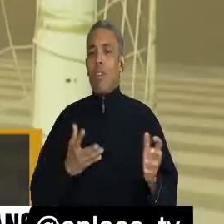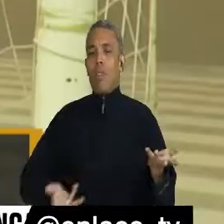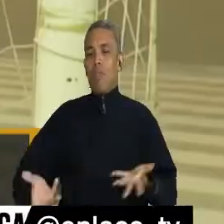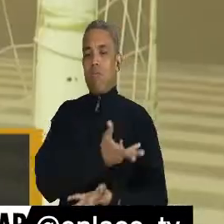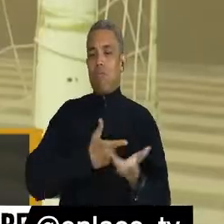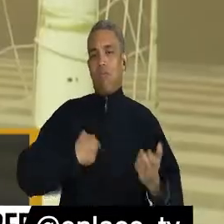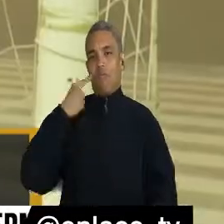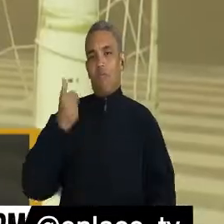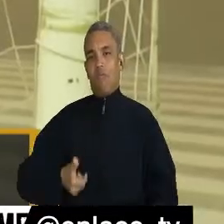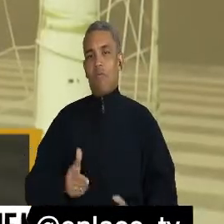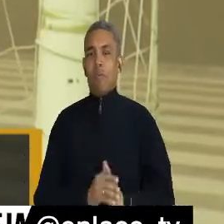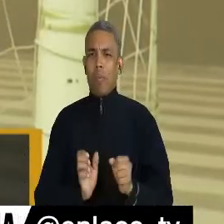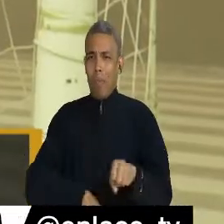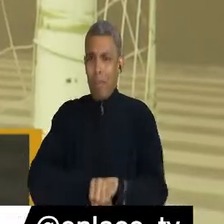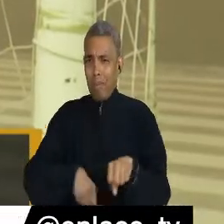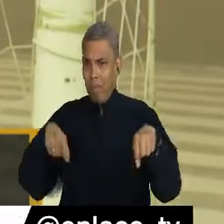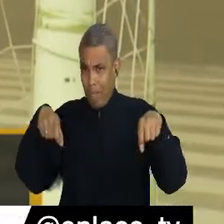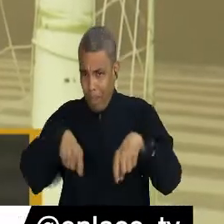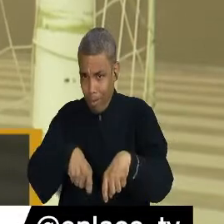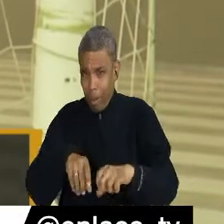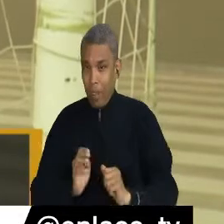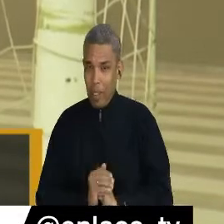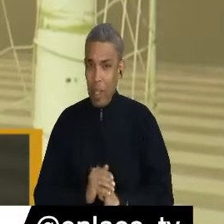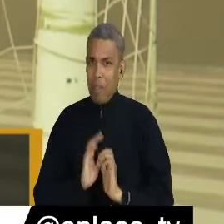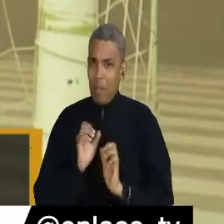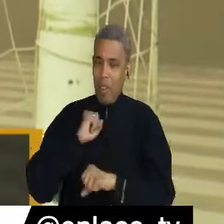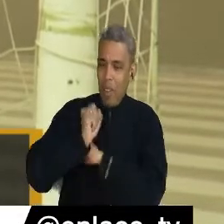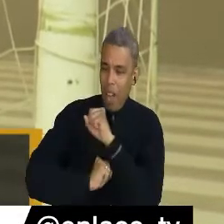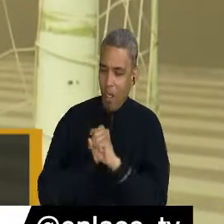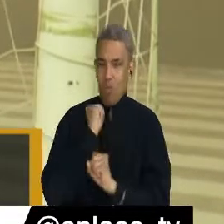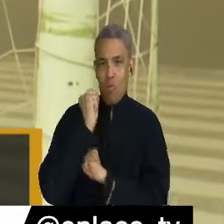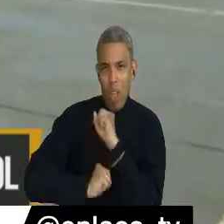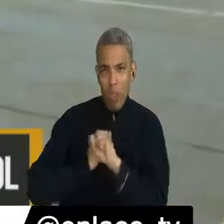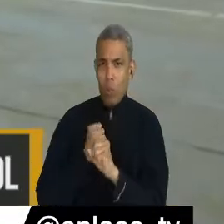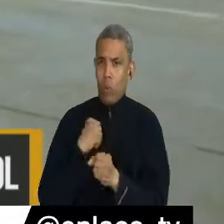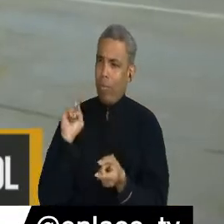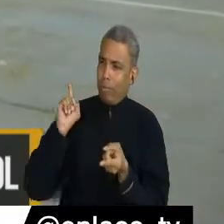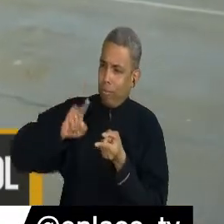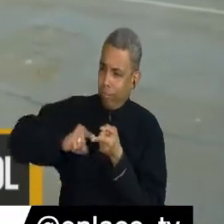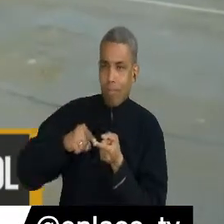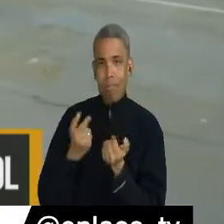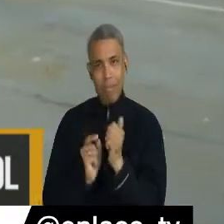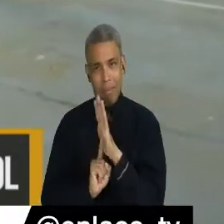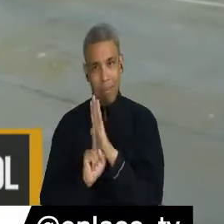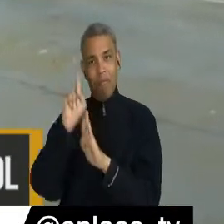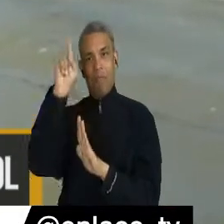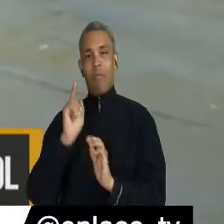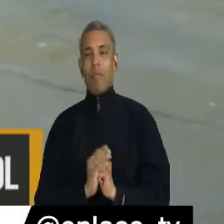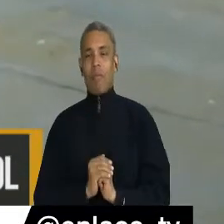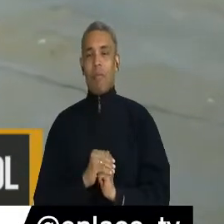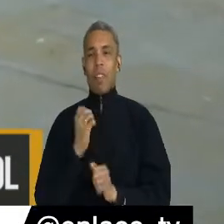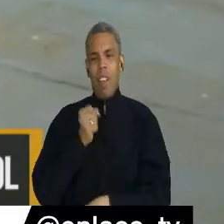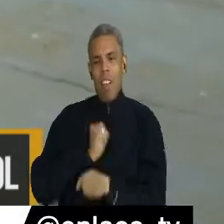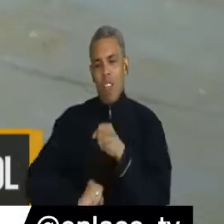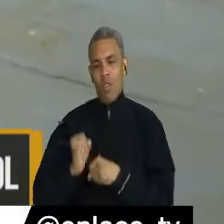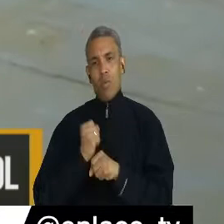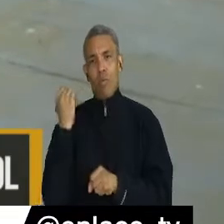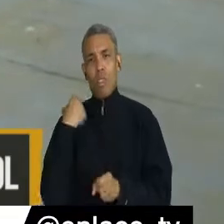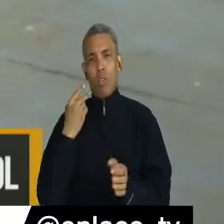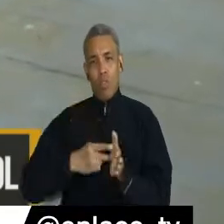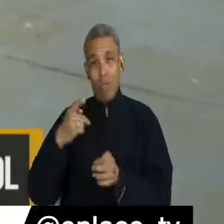del microfútbol en Barranca Bermeja generalmente y a través de los años ha sido muy bueno. En este torneo no ha sido la excepción. El año pasado tuvimos un